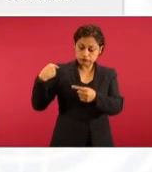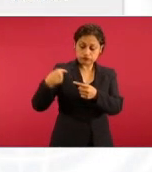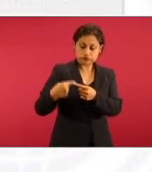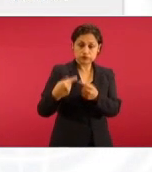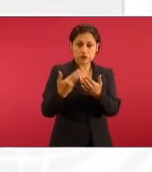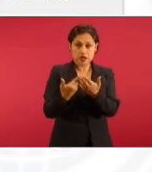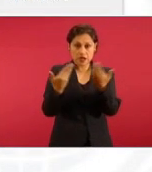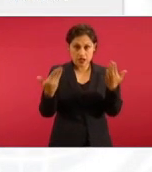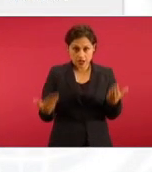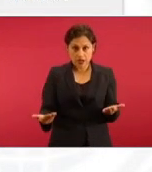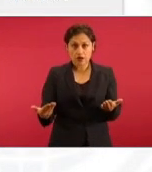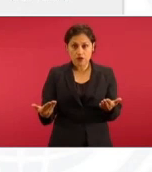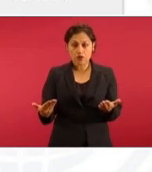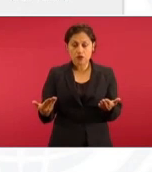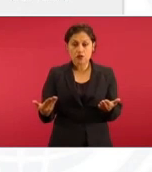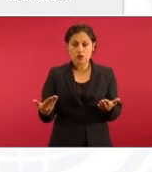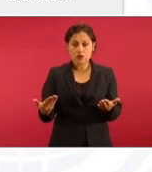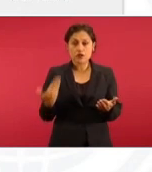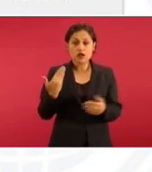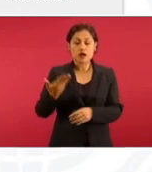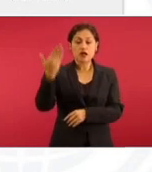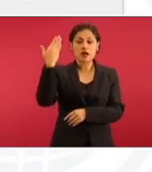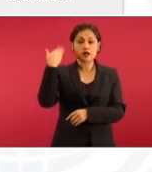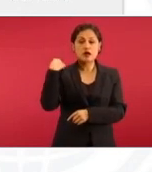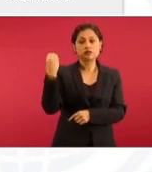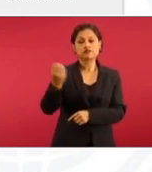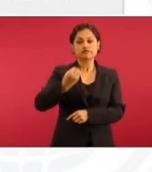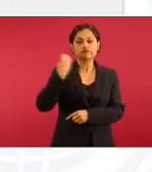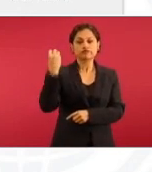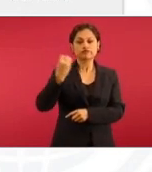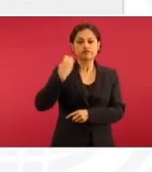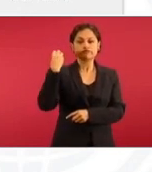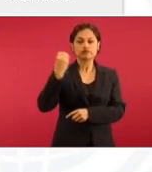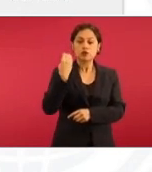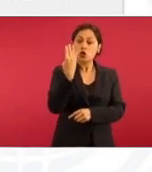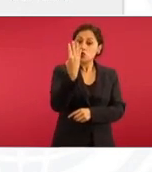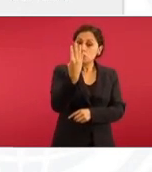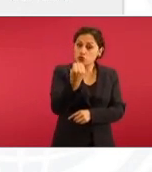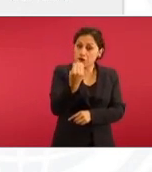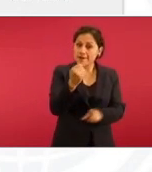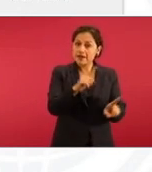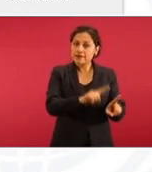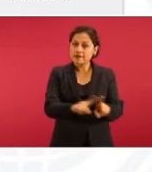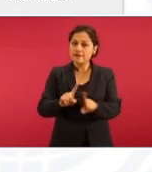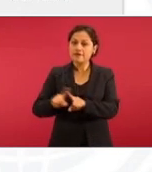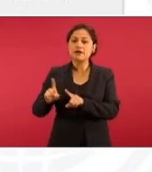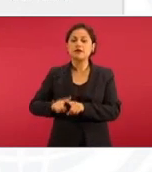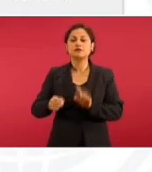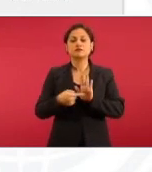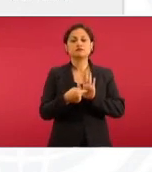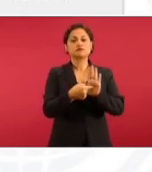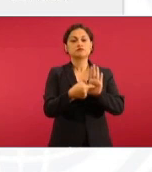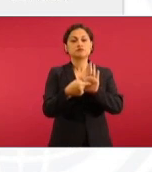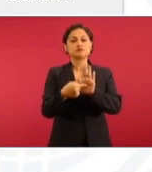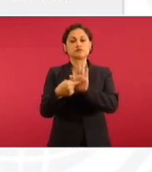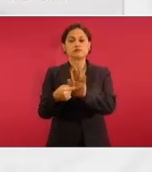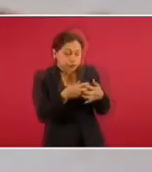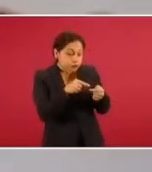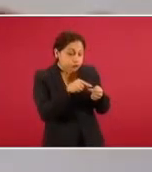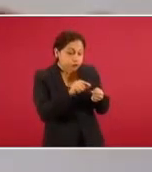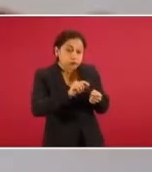dieron nueve conferencias de prensa mostrando cuáles eran los avances de la investigación